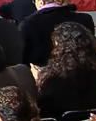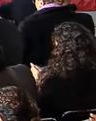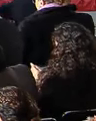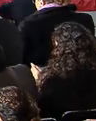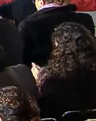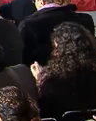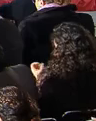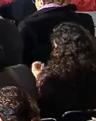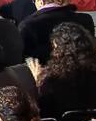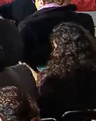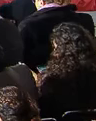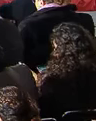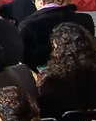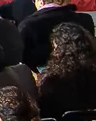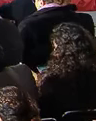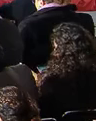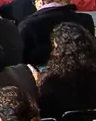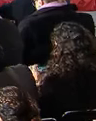el pueblo.